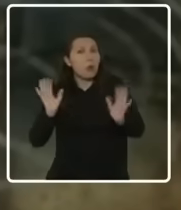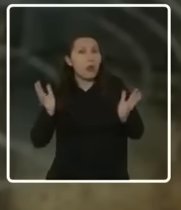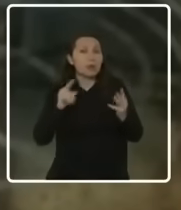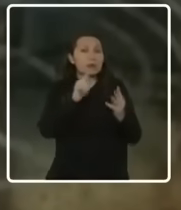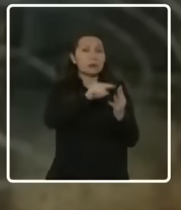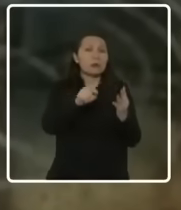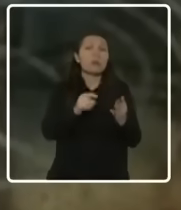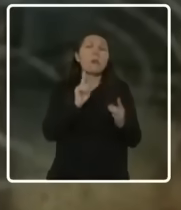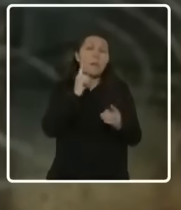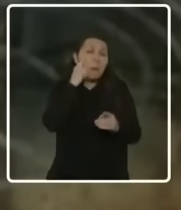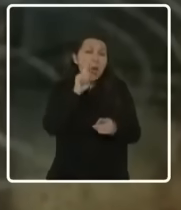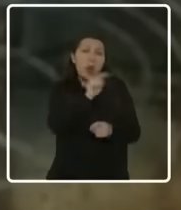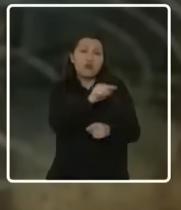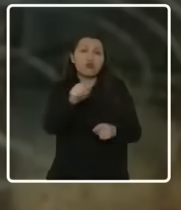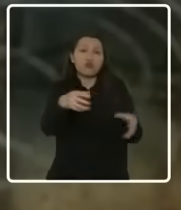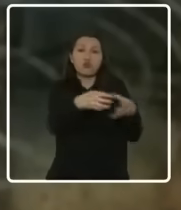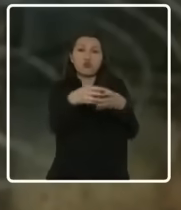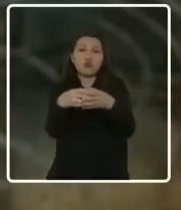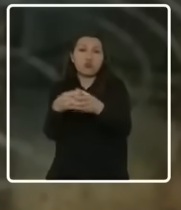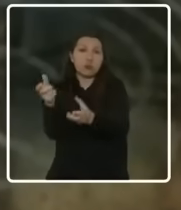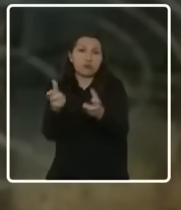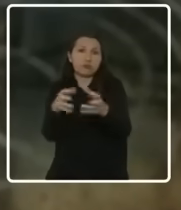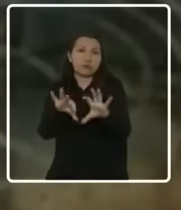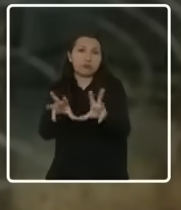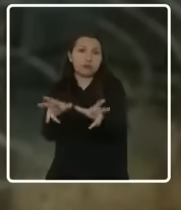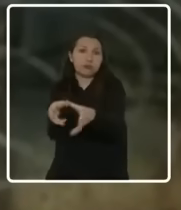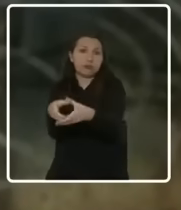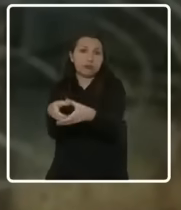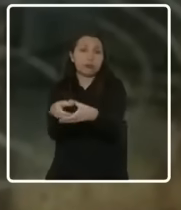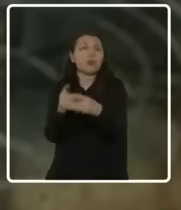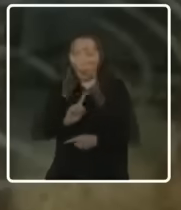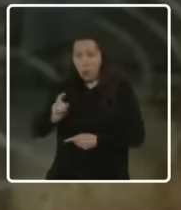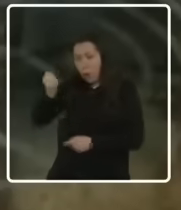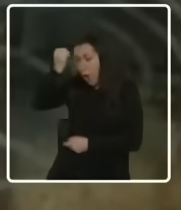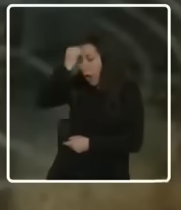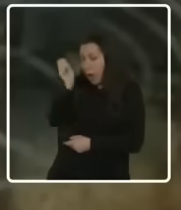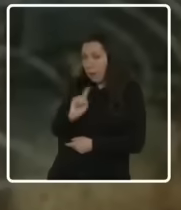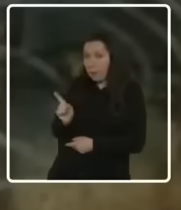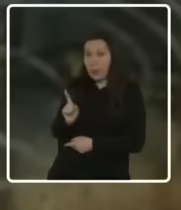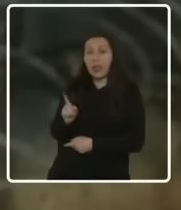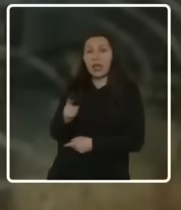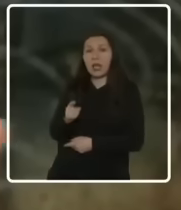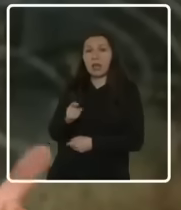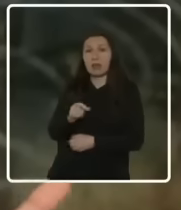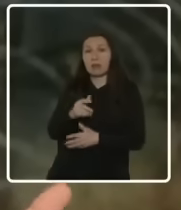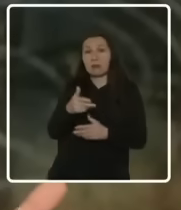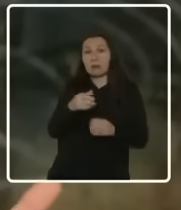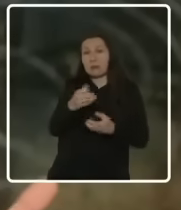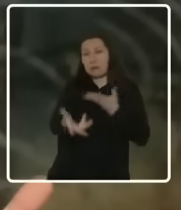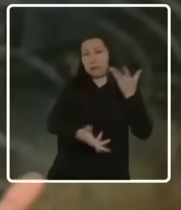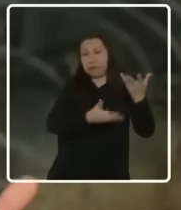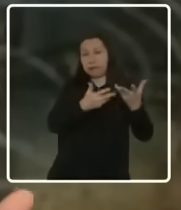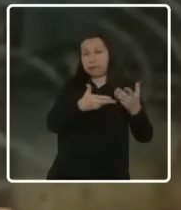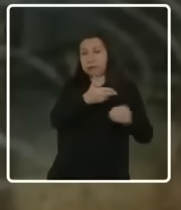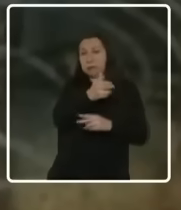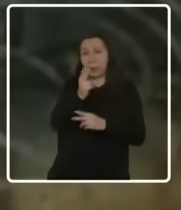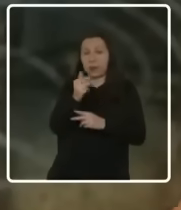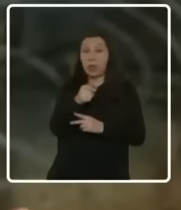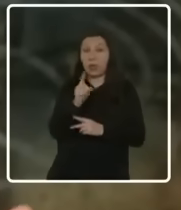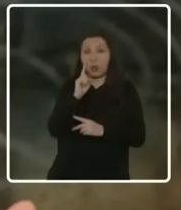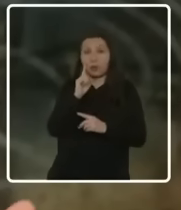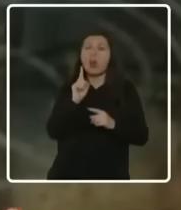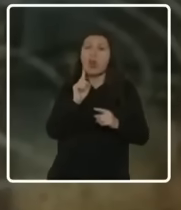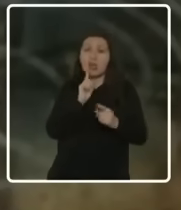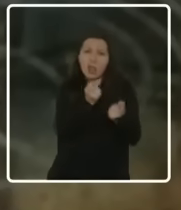grupos criminales en cualquier caso, que tienen que ser totalmente desarticulados. Un ataque de estas características tiene